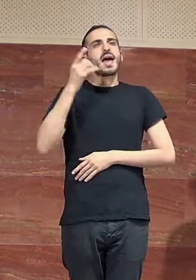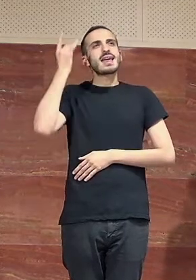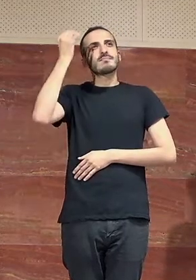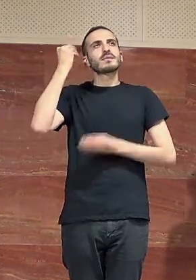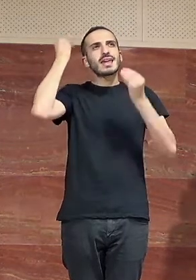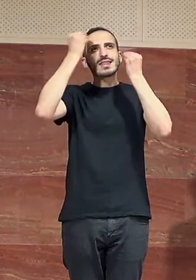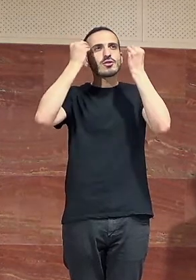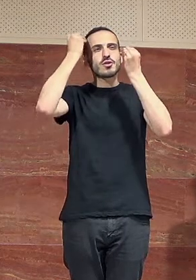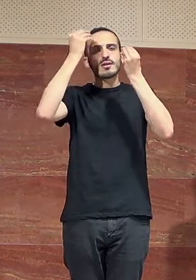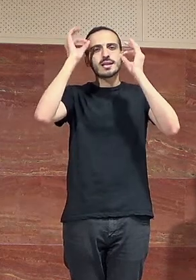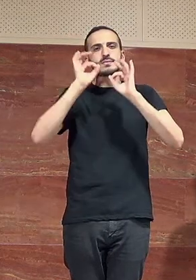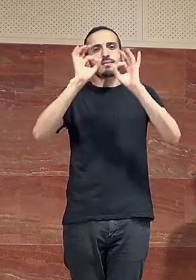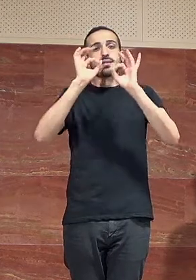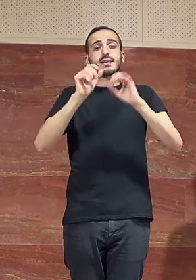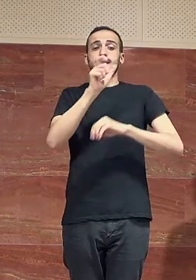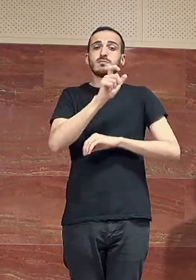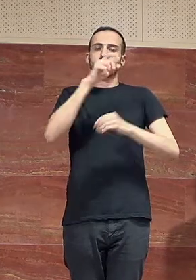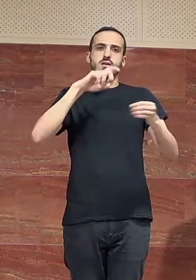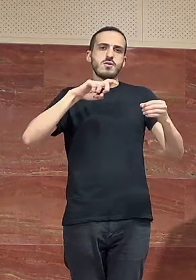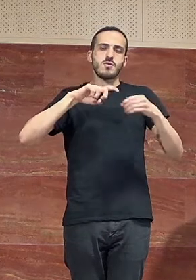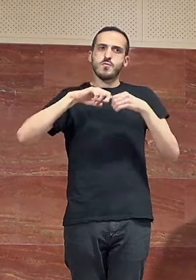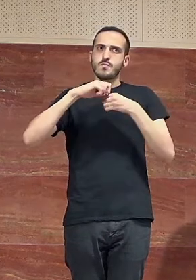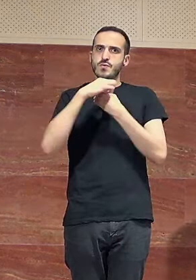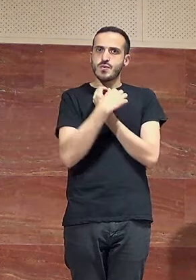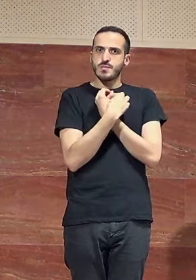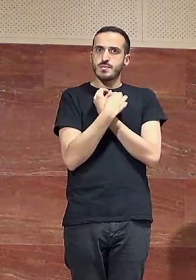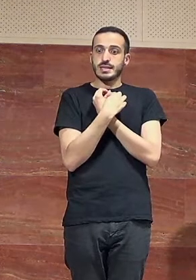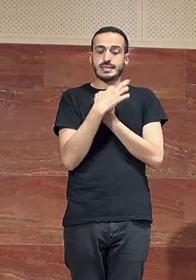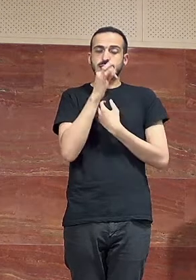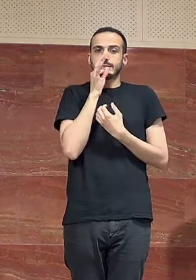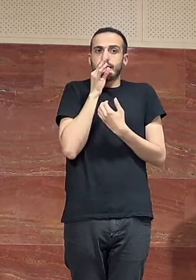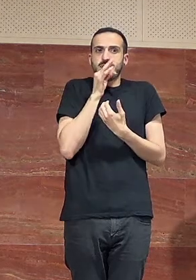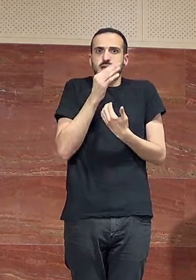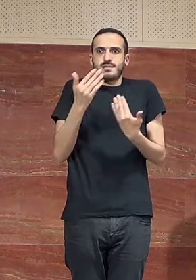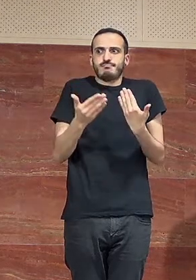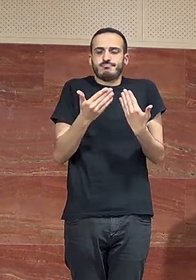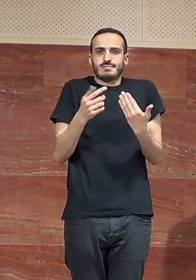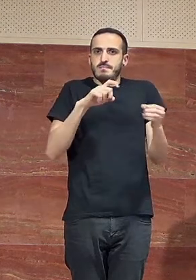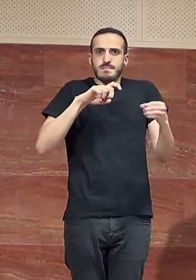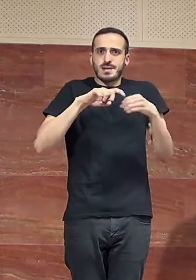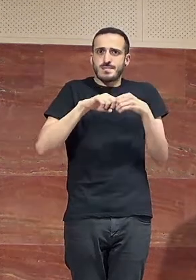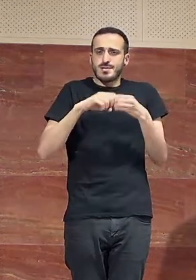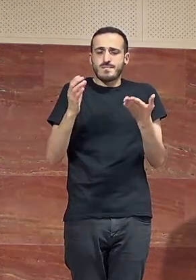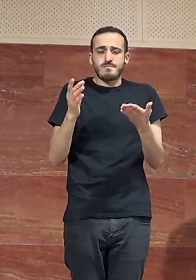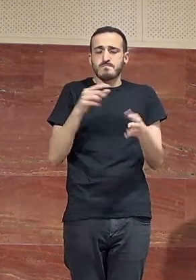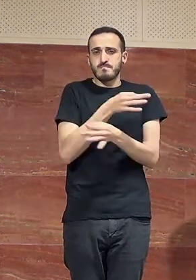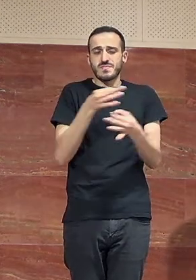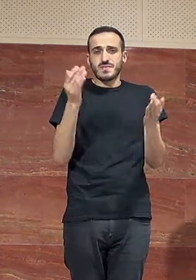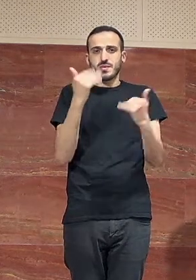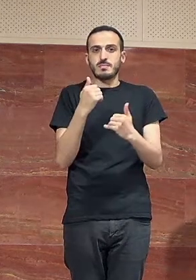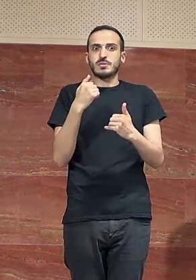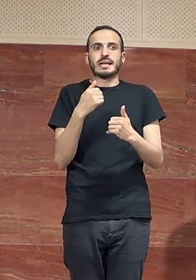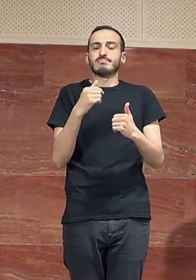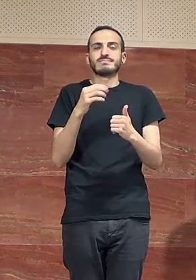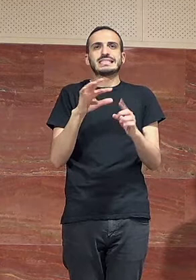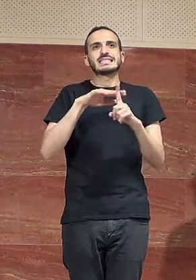que la participación ciudadana no esté, digamos, puesta al día y, sin embargo, puede ser el mecanismo más útil para salir de la crisis en la que